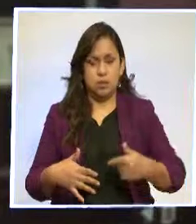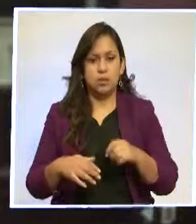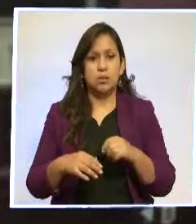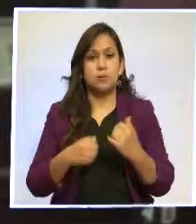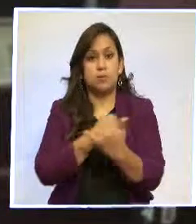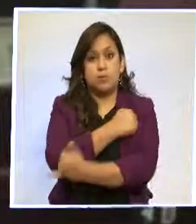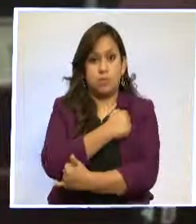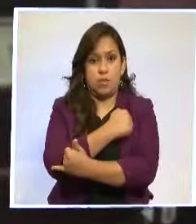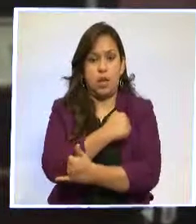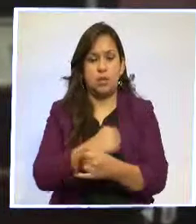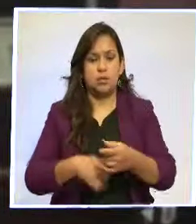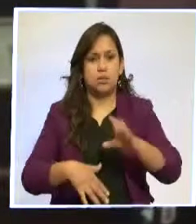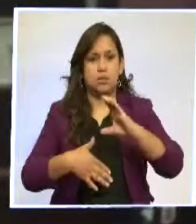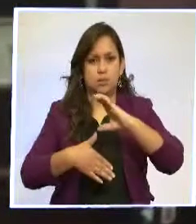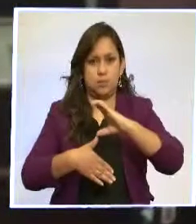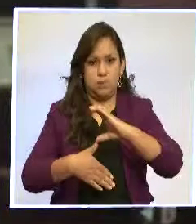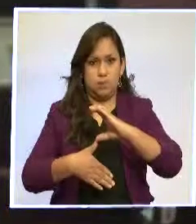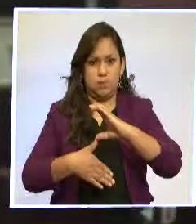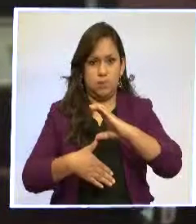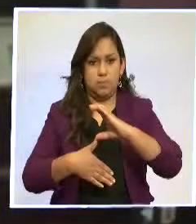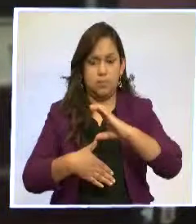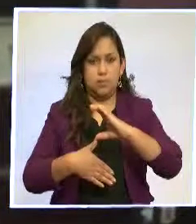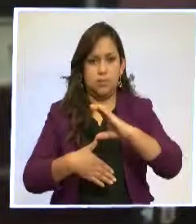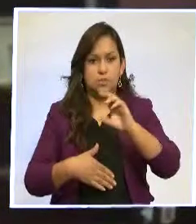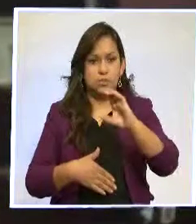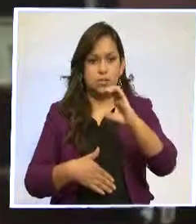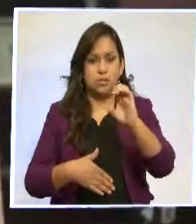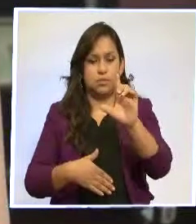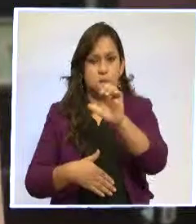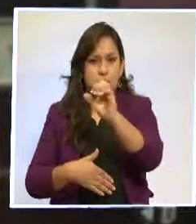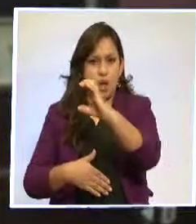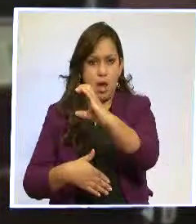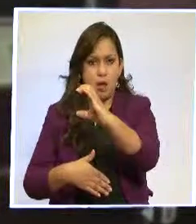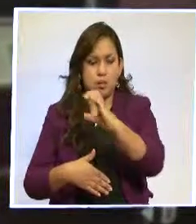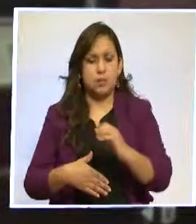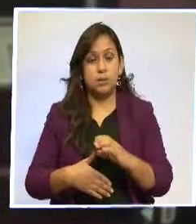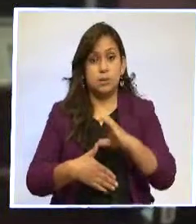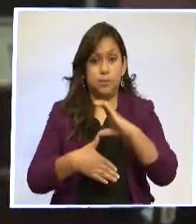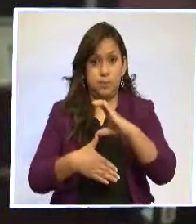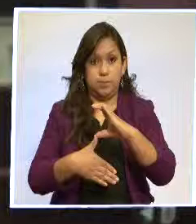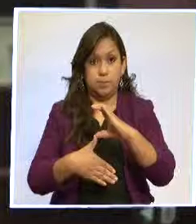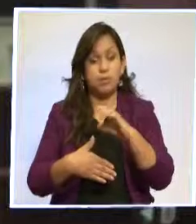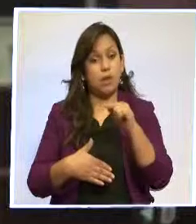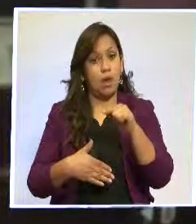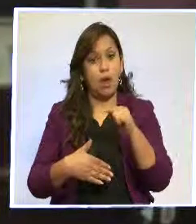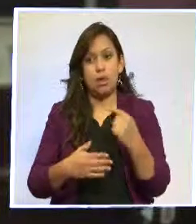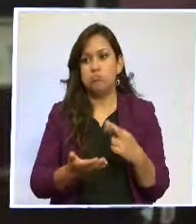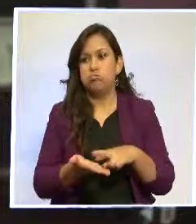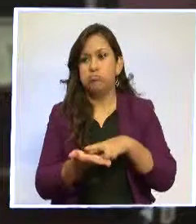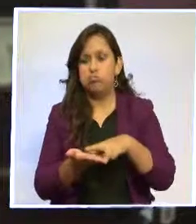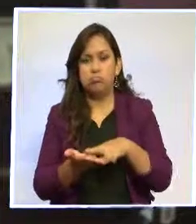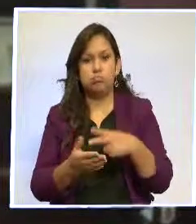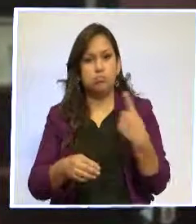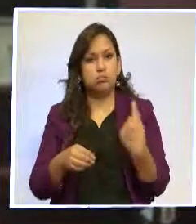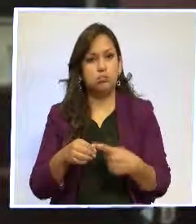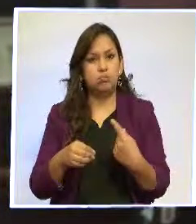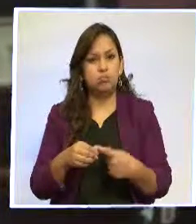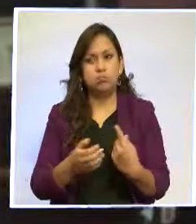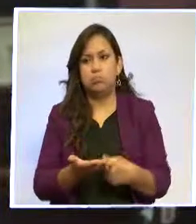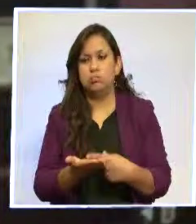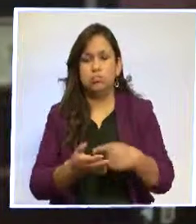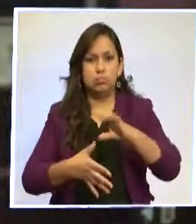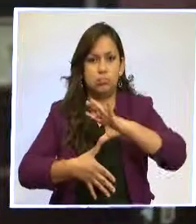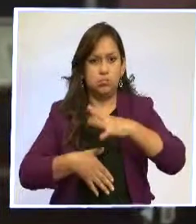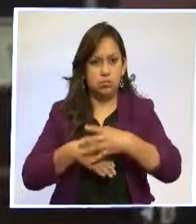integran la Comunidad de Estados Latinoamericanos y Caribeños, CELAC, quienes se reunieron en Quito para analizar la situación regional y